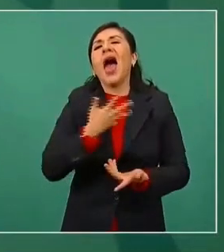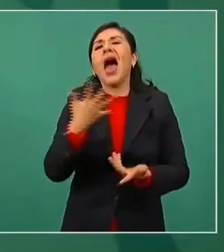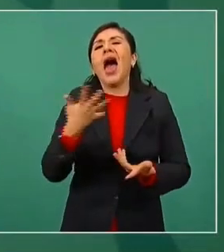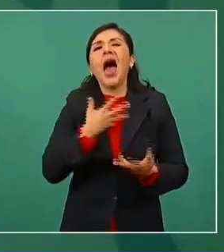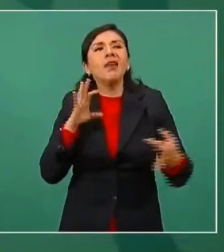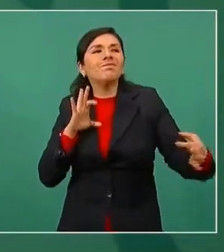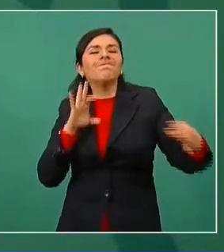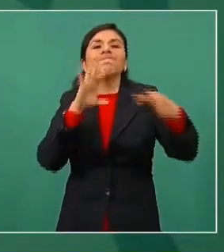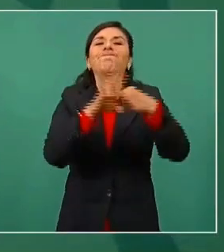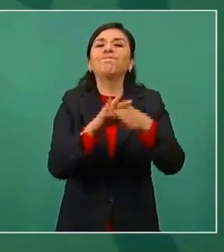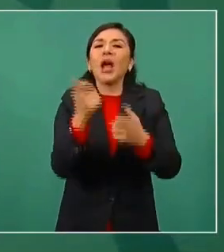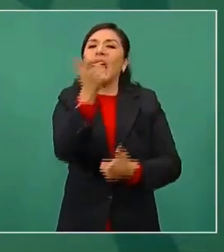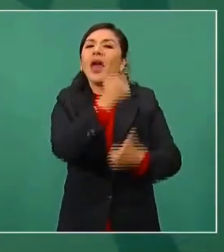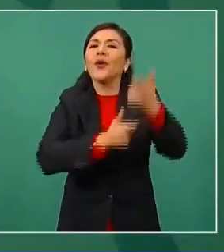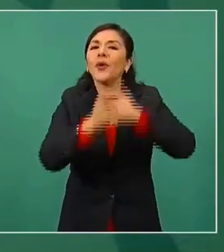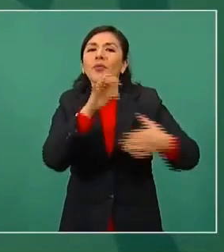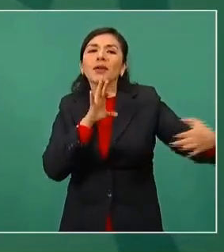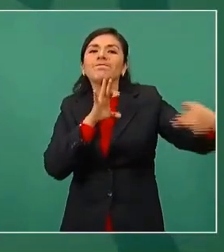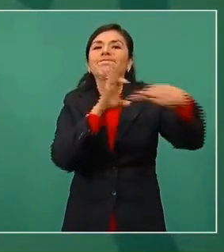integración económica, ¿no?